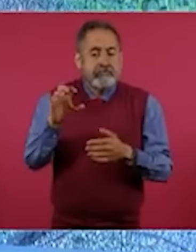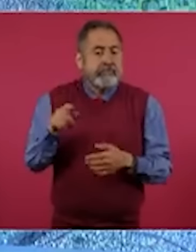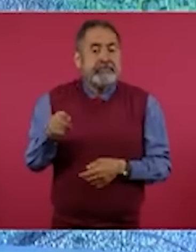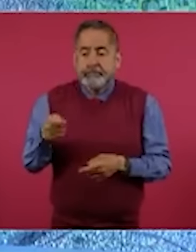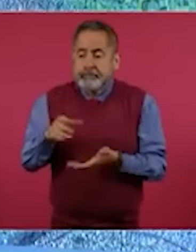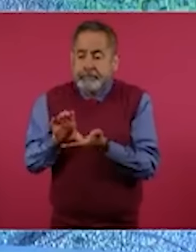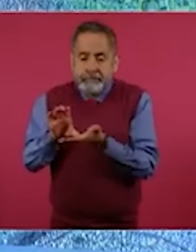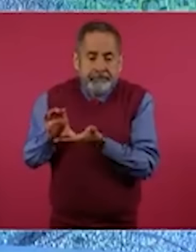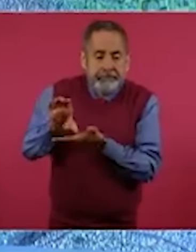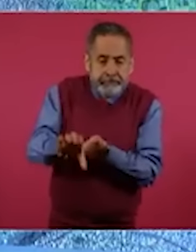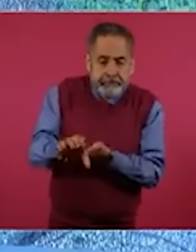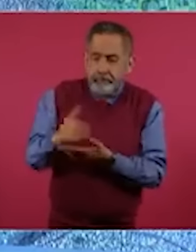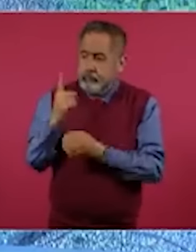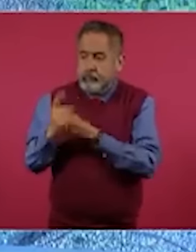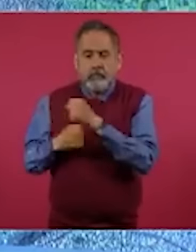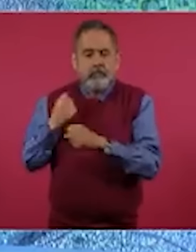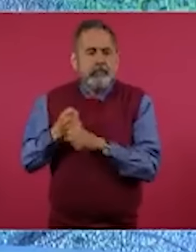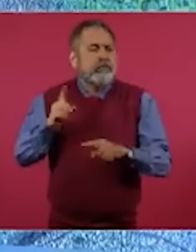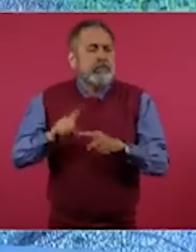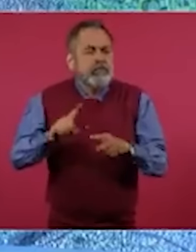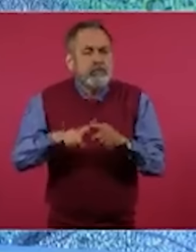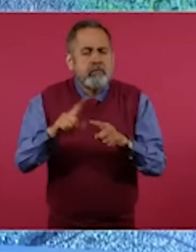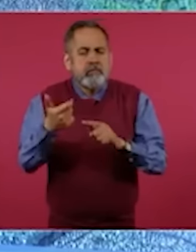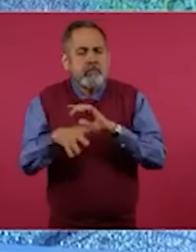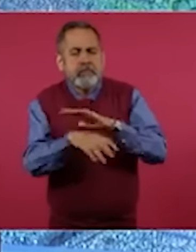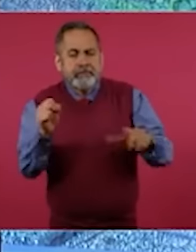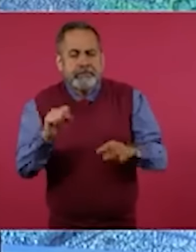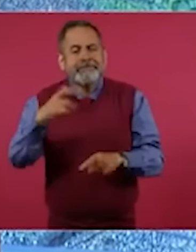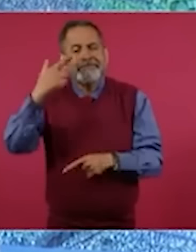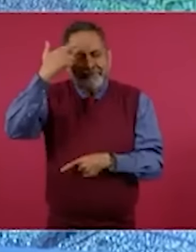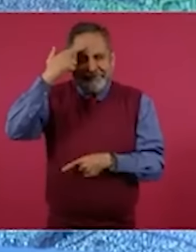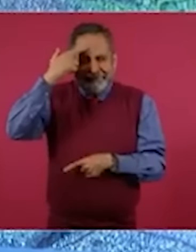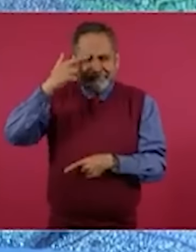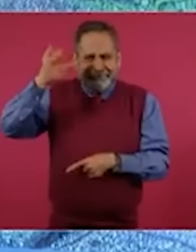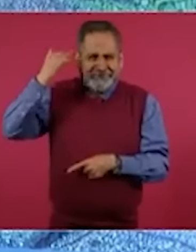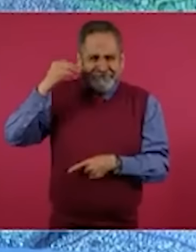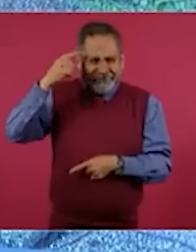inversión anual salió de aquel dinero que se iba